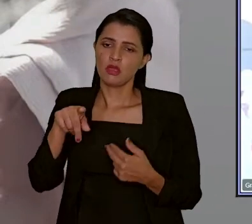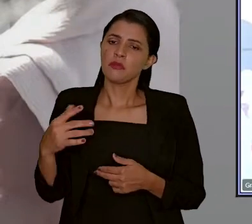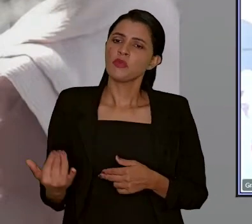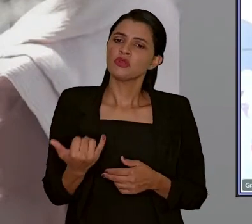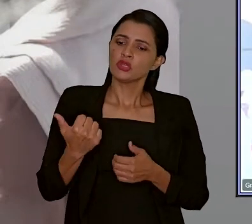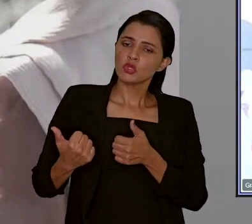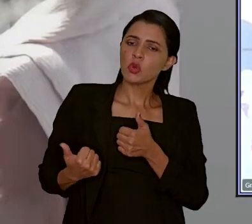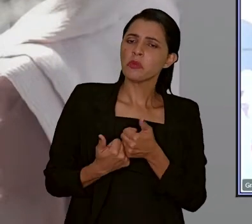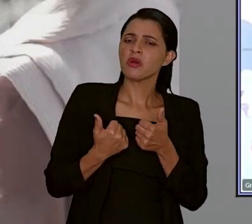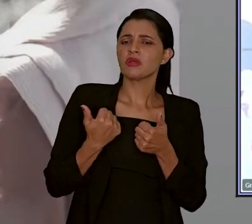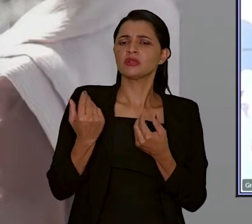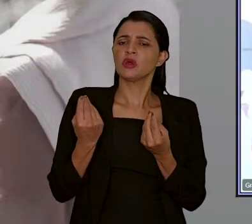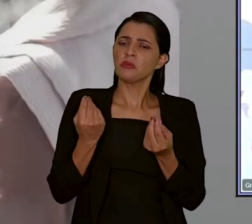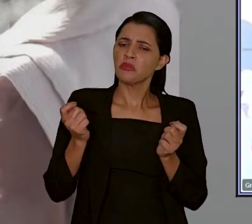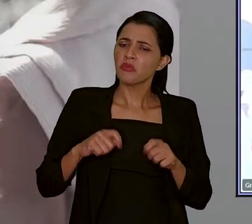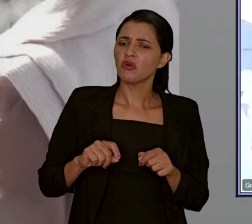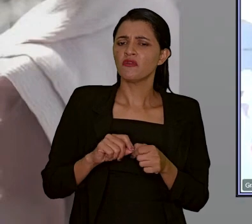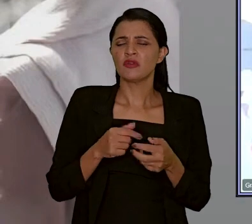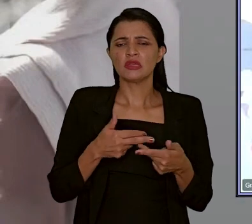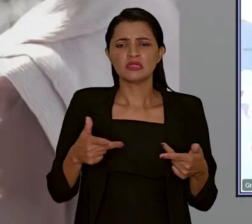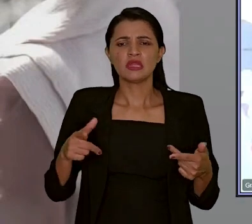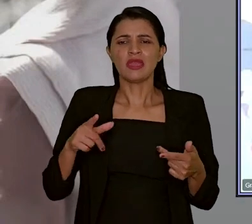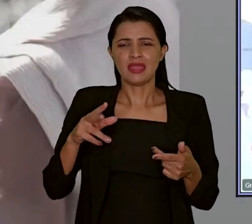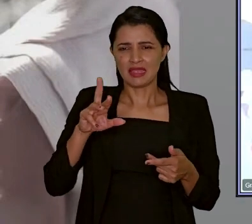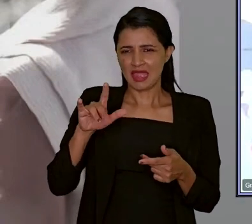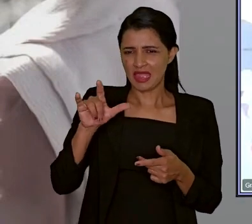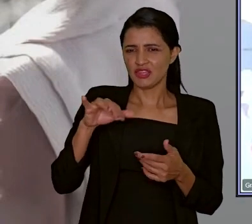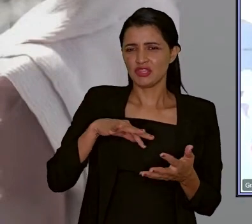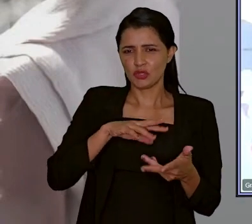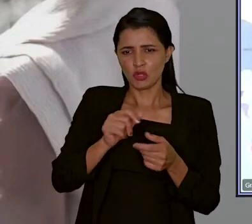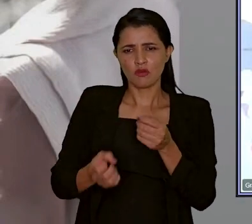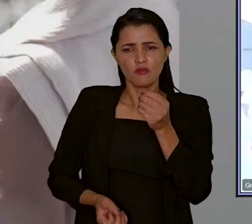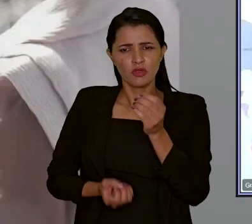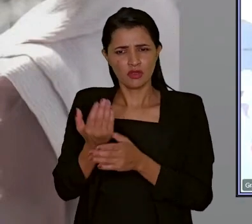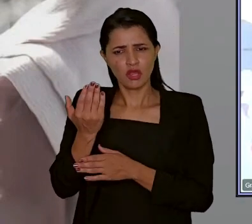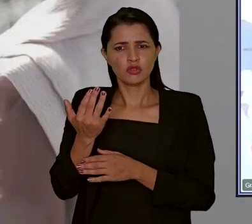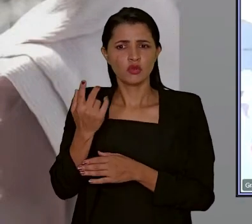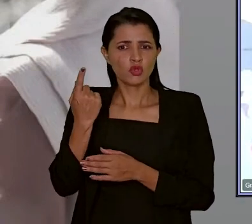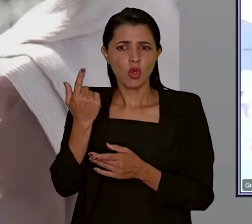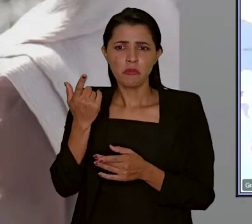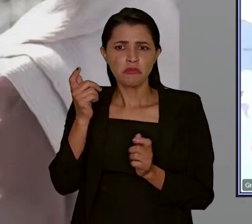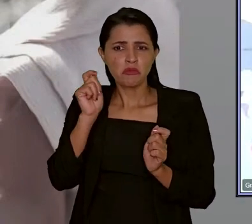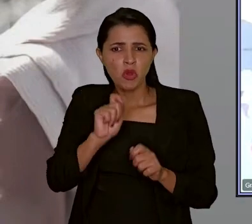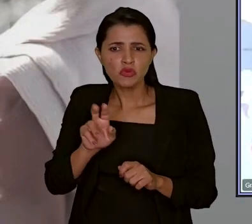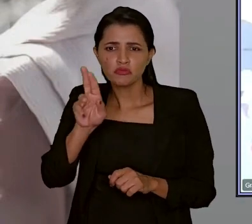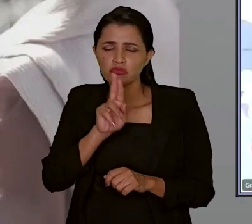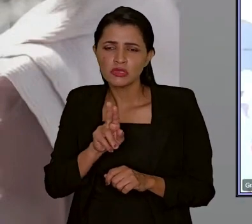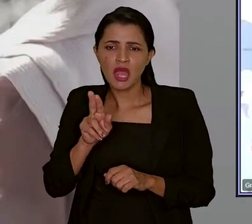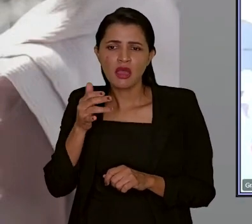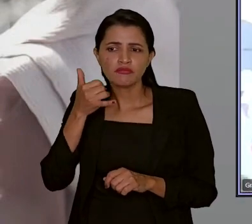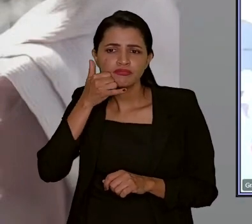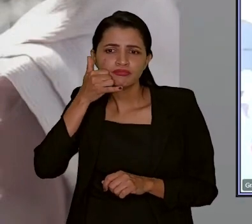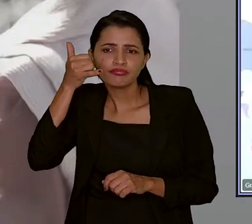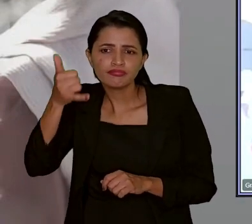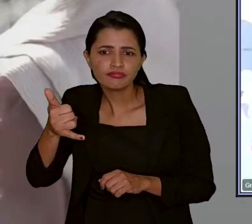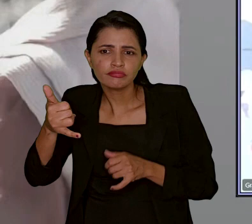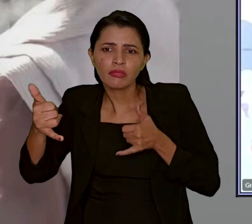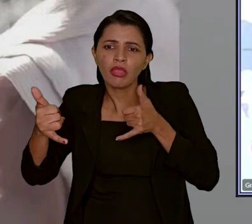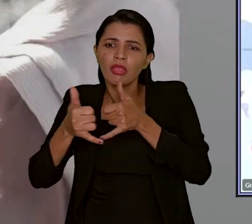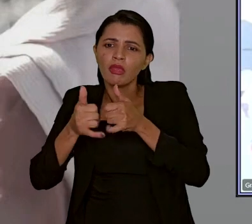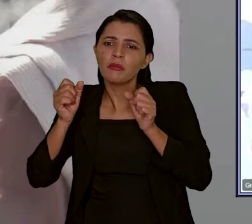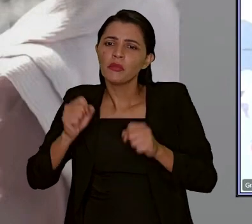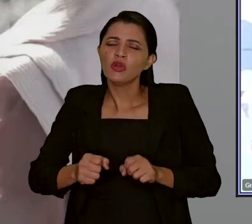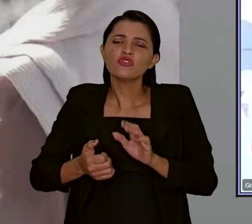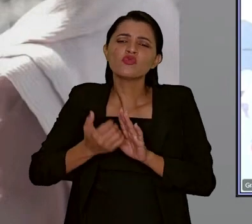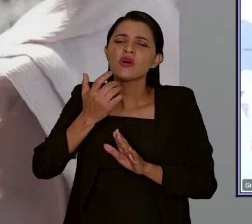los jueces de la red internacional con una llamada telefónica. Oscar, te estoy viendo allí cuántas veces hemos